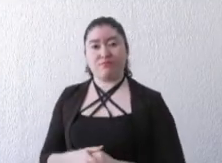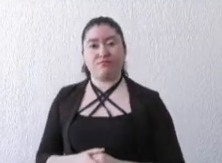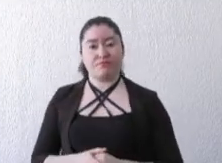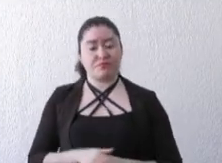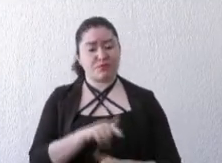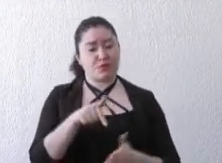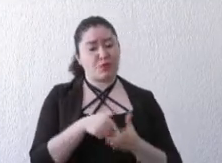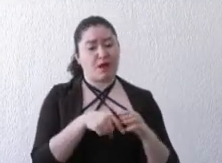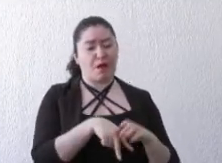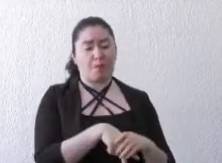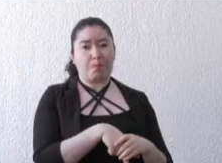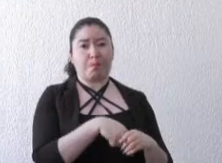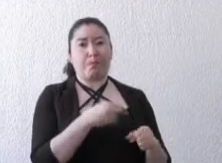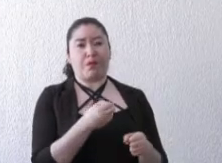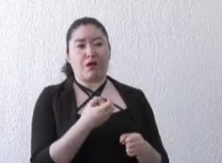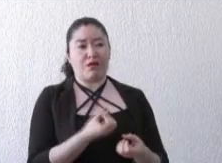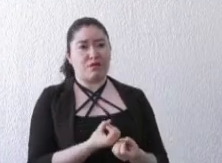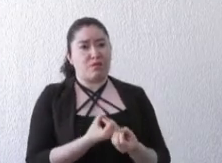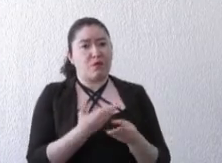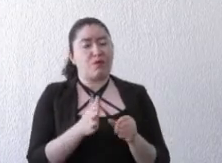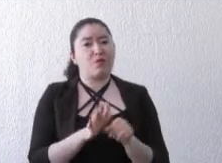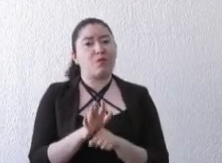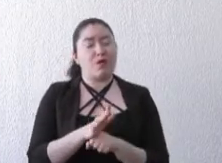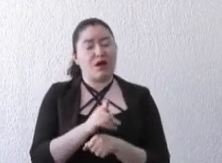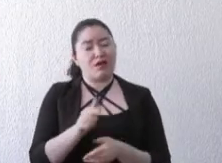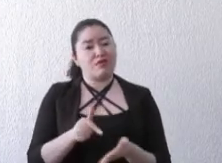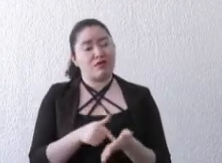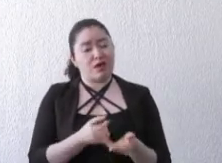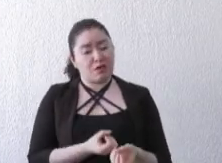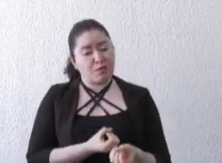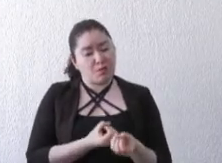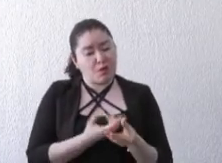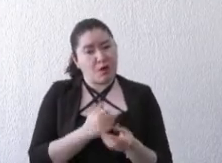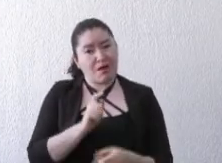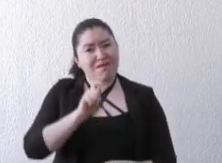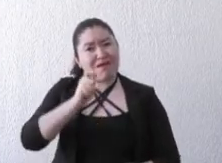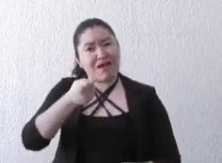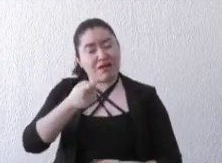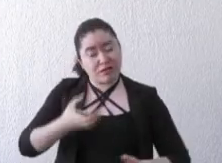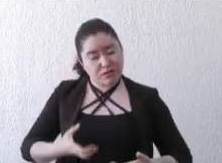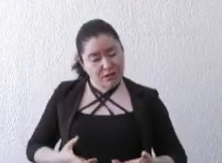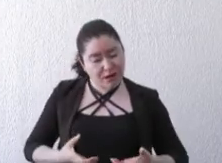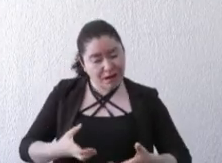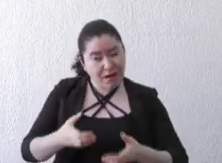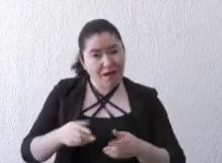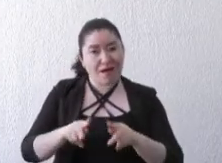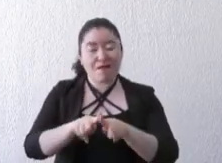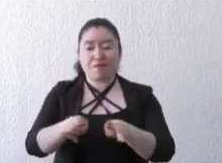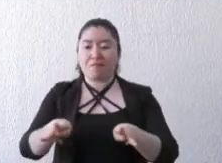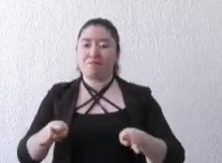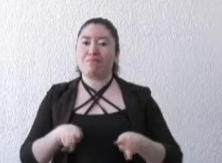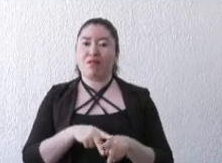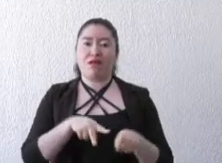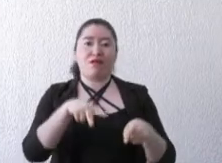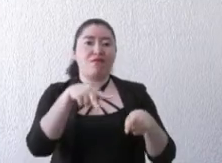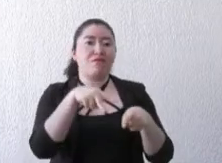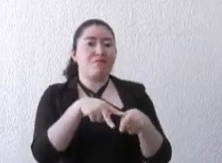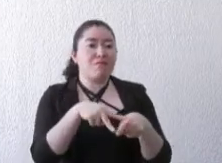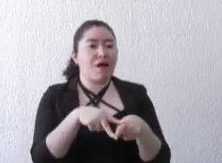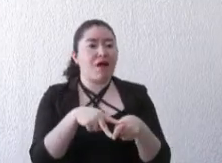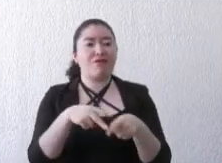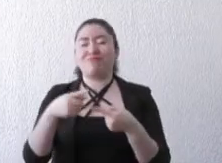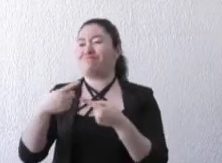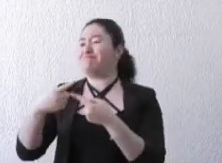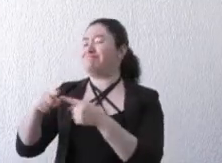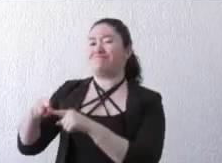le dan a la ciudad, esos vacíos, que son sus calles, sus plazas, sus parques, sus edificios públicos